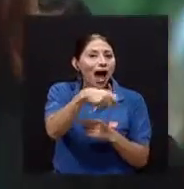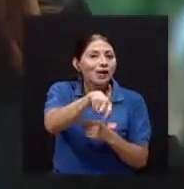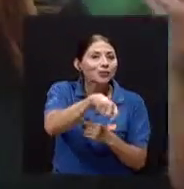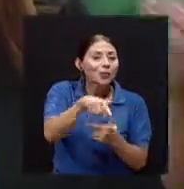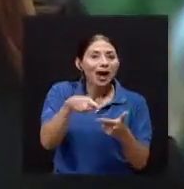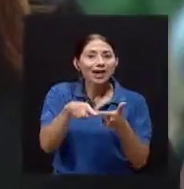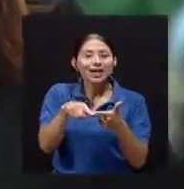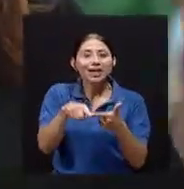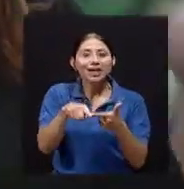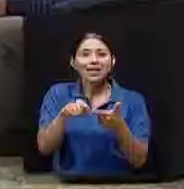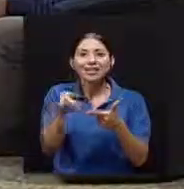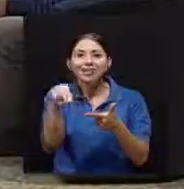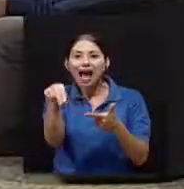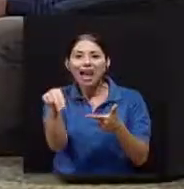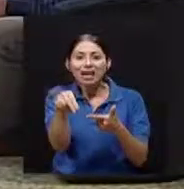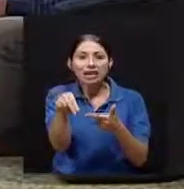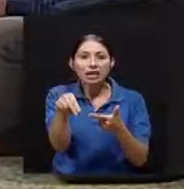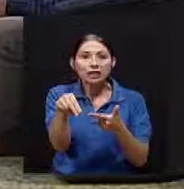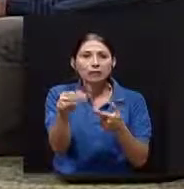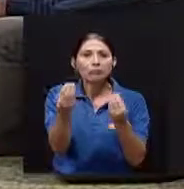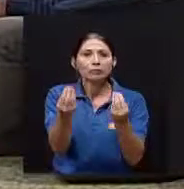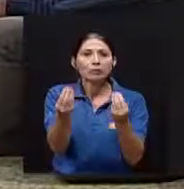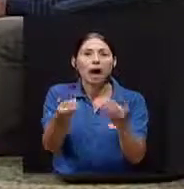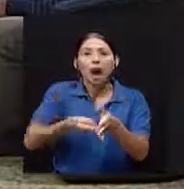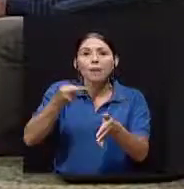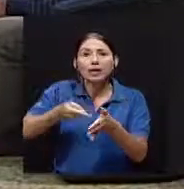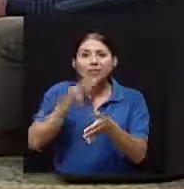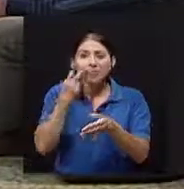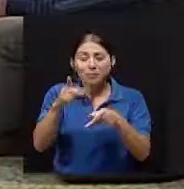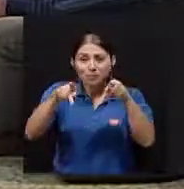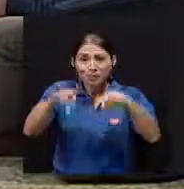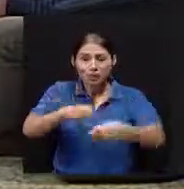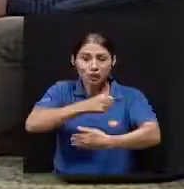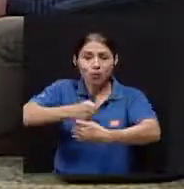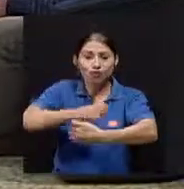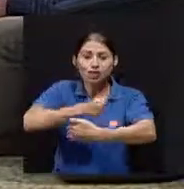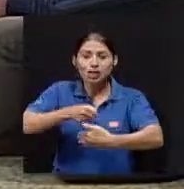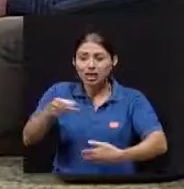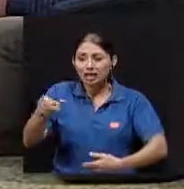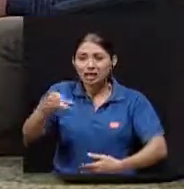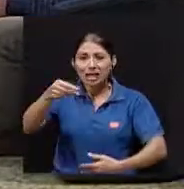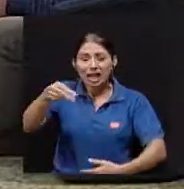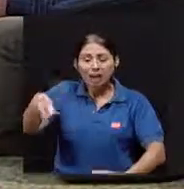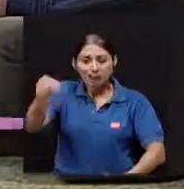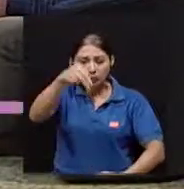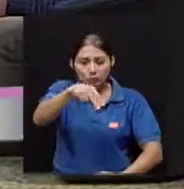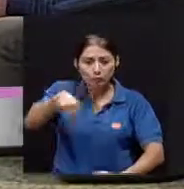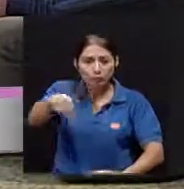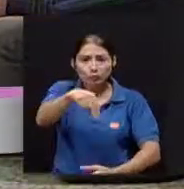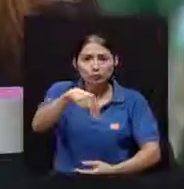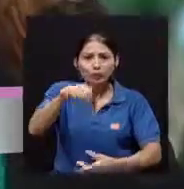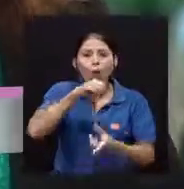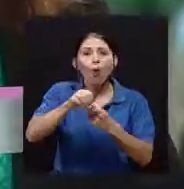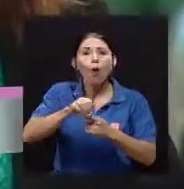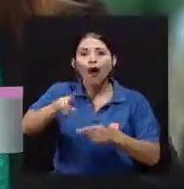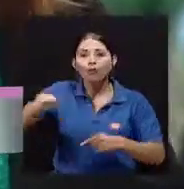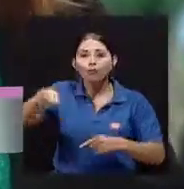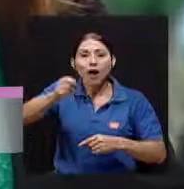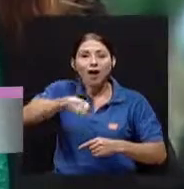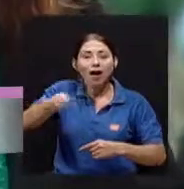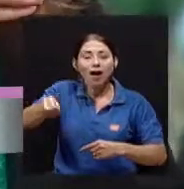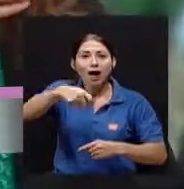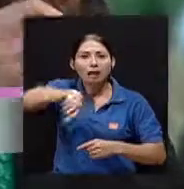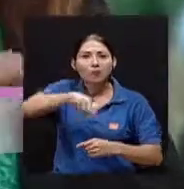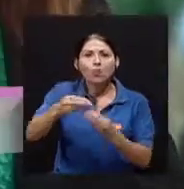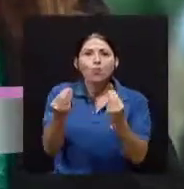insisto otra vez, porque a veces vemos que a las personas se le pasa la mano, ¿verdad? Lo vemos con los compañeros de trabajo y demás, pero ¿cómo también evidenciar